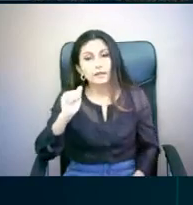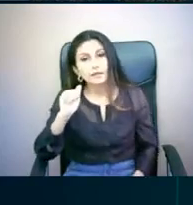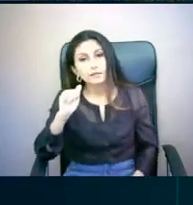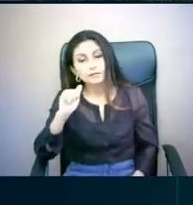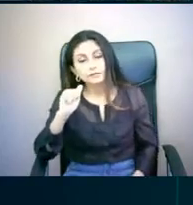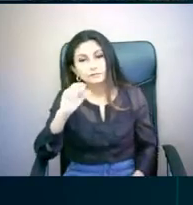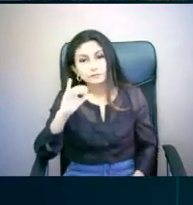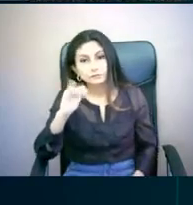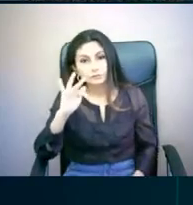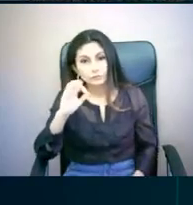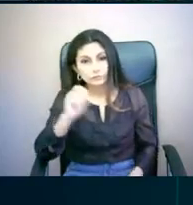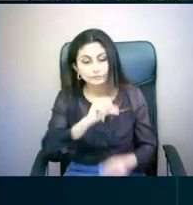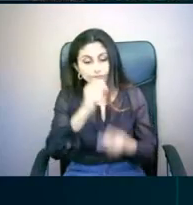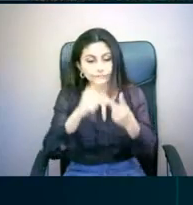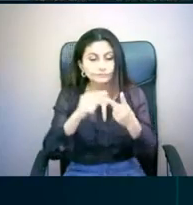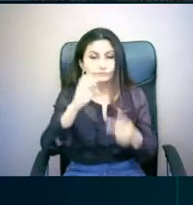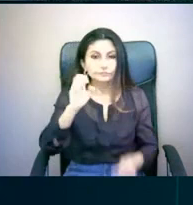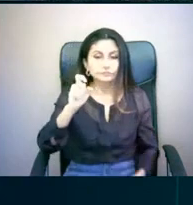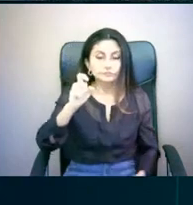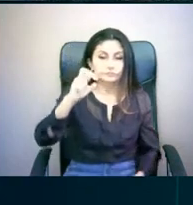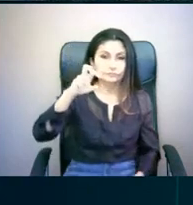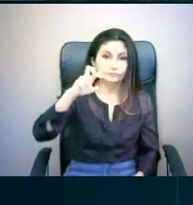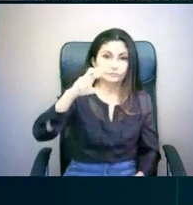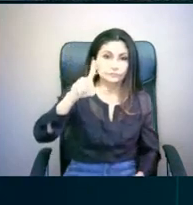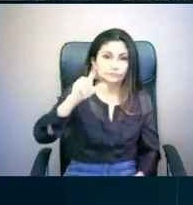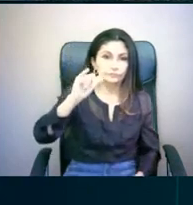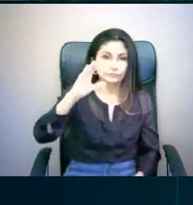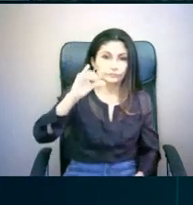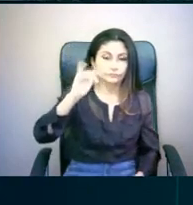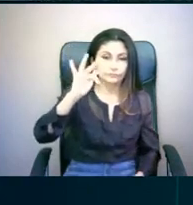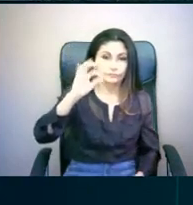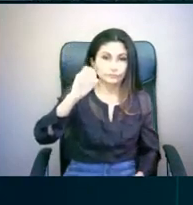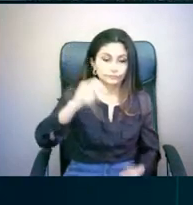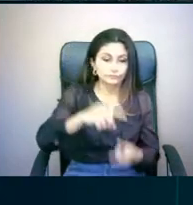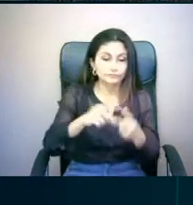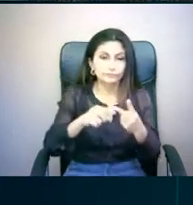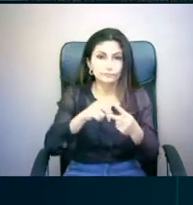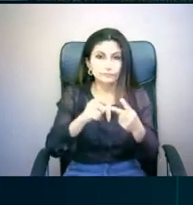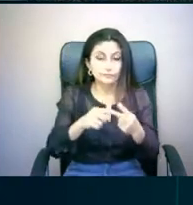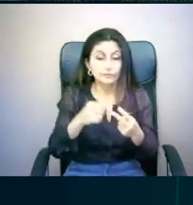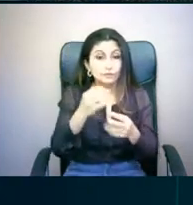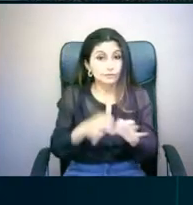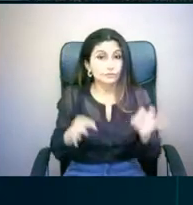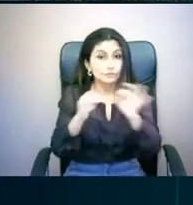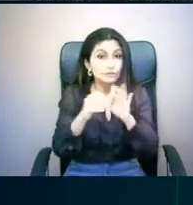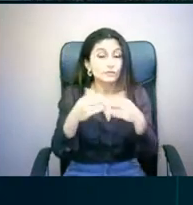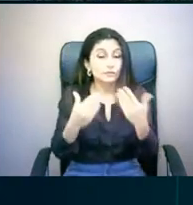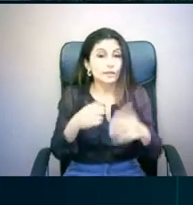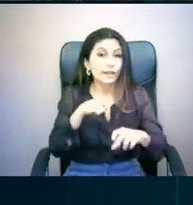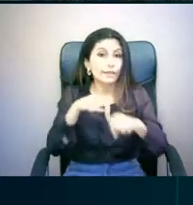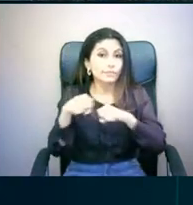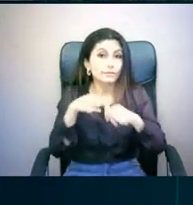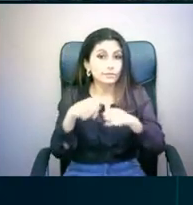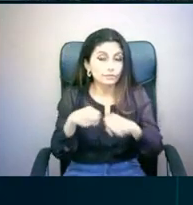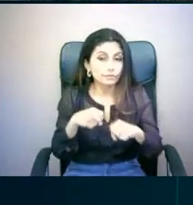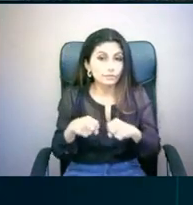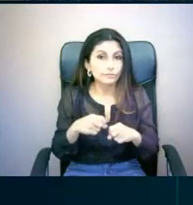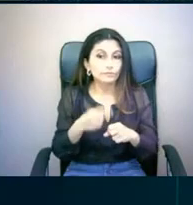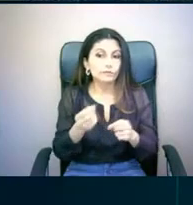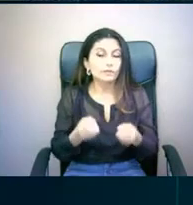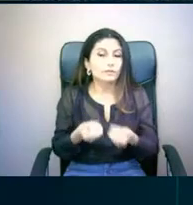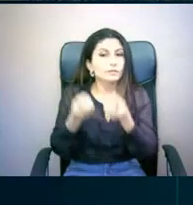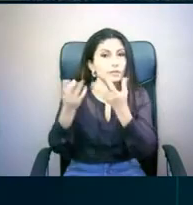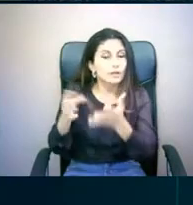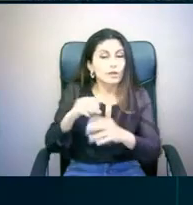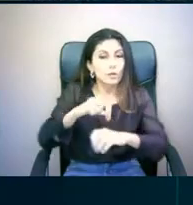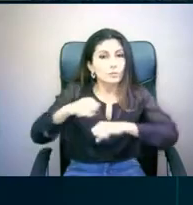ahí entonces parte que dentro del proyecto, si bien existen unos activos los cuales vamos a dar una entrega a la operación, también tenemos